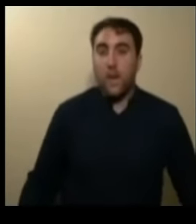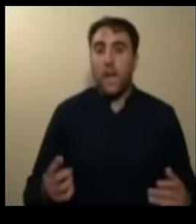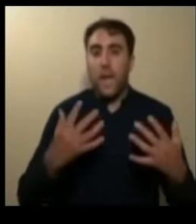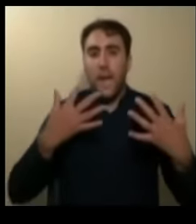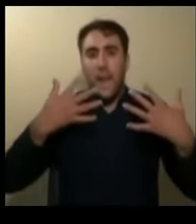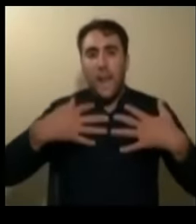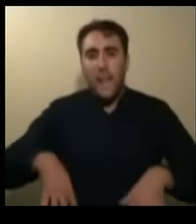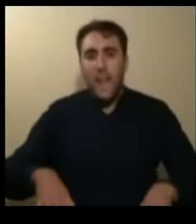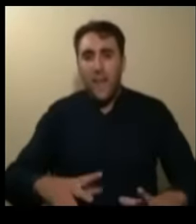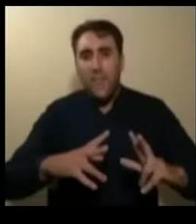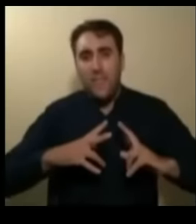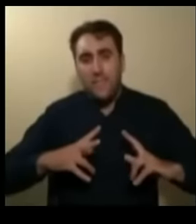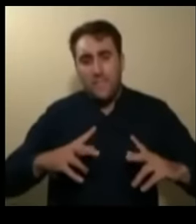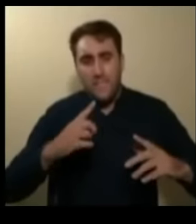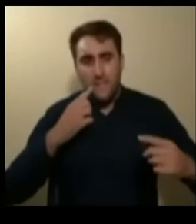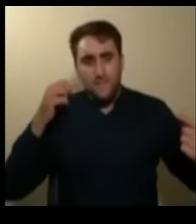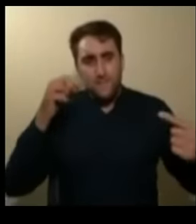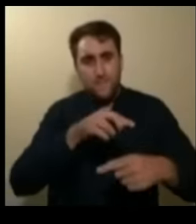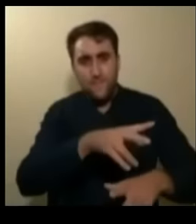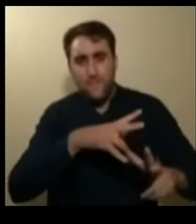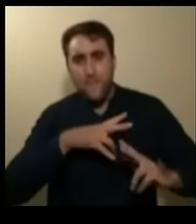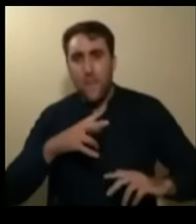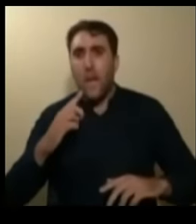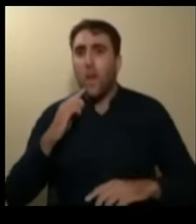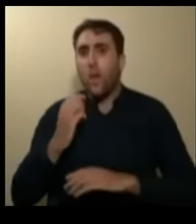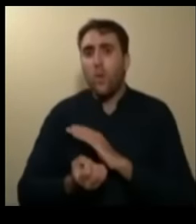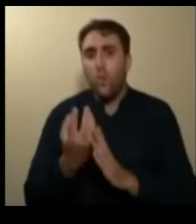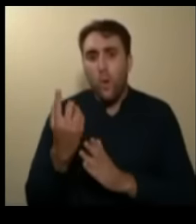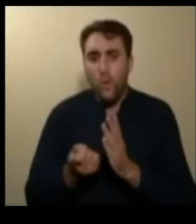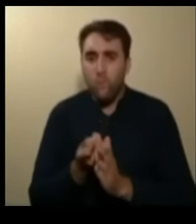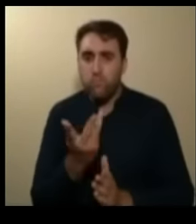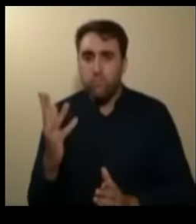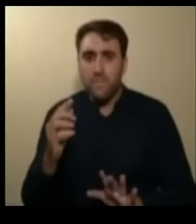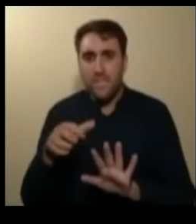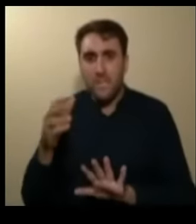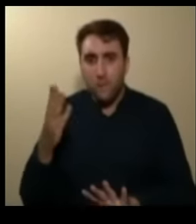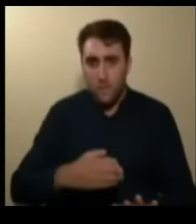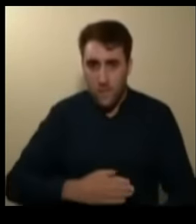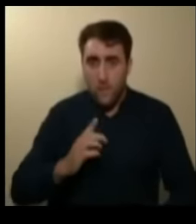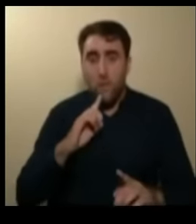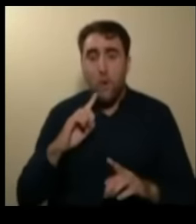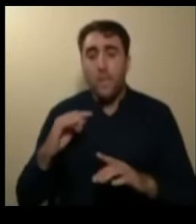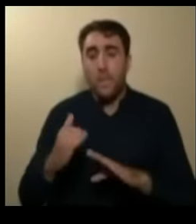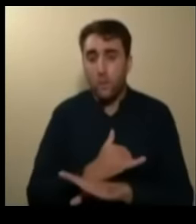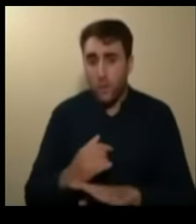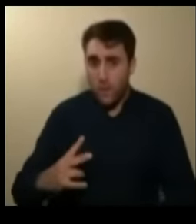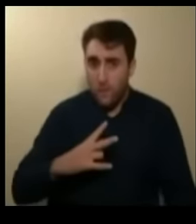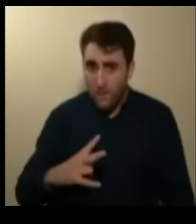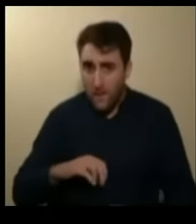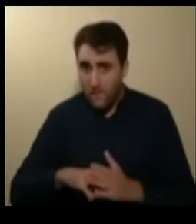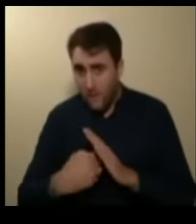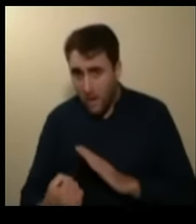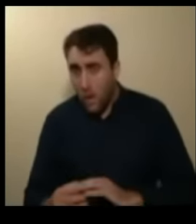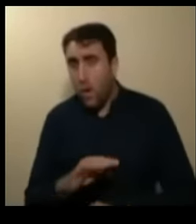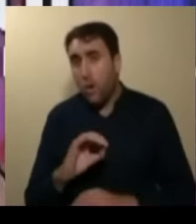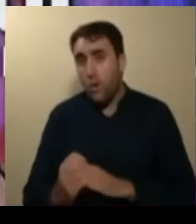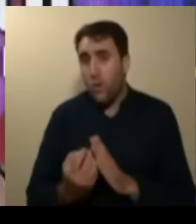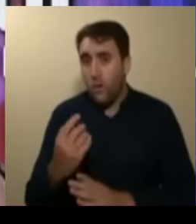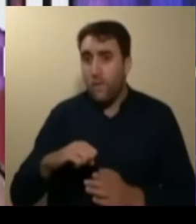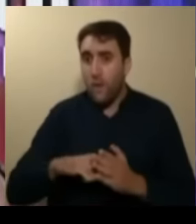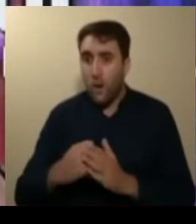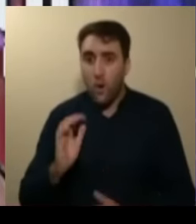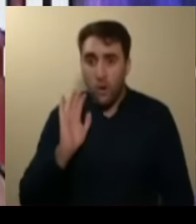la cantidad de cuentas bancarias que están vinculadas a los salarios, tanto en el Banco de la República como en las instituciones financieras a partir de la vigencia de la LUC.